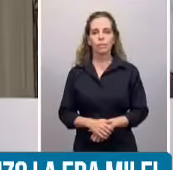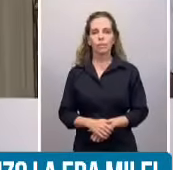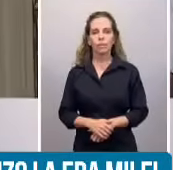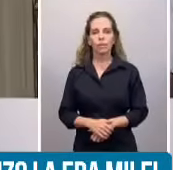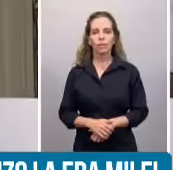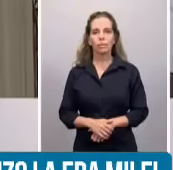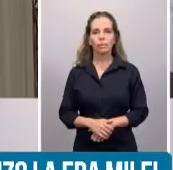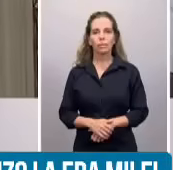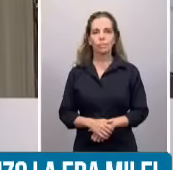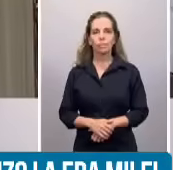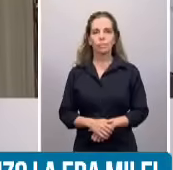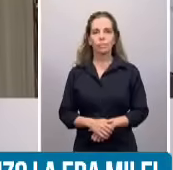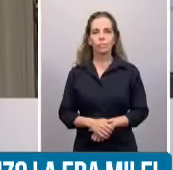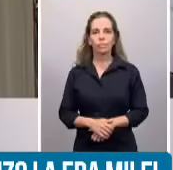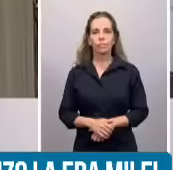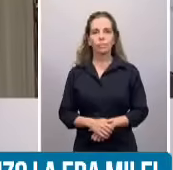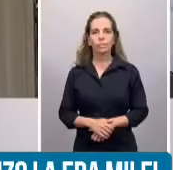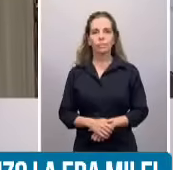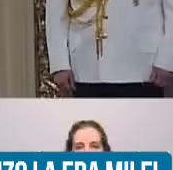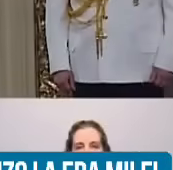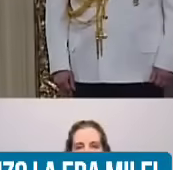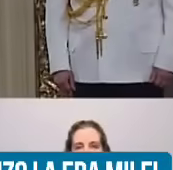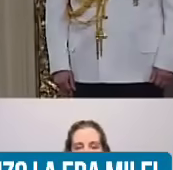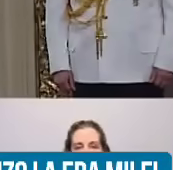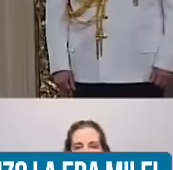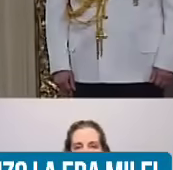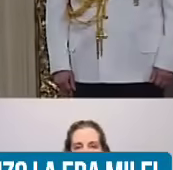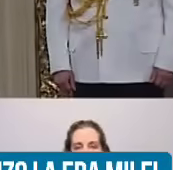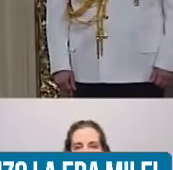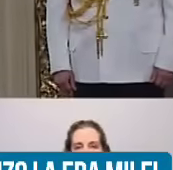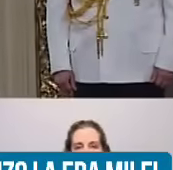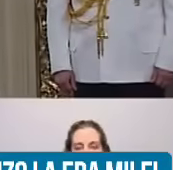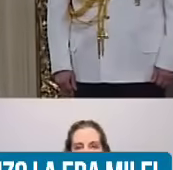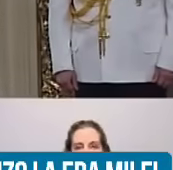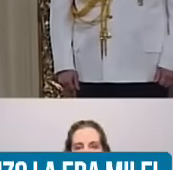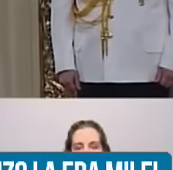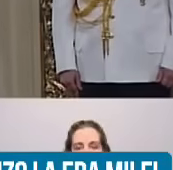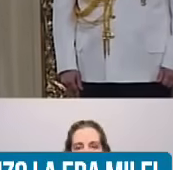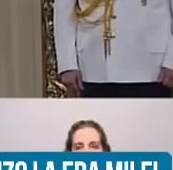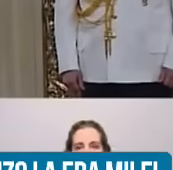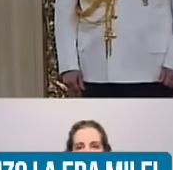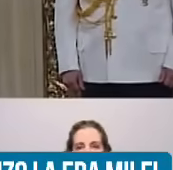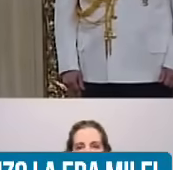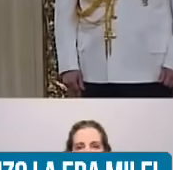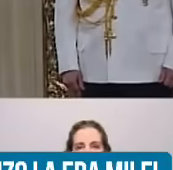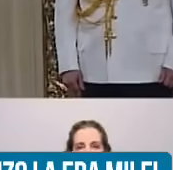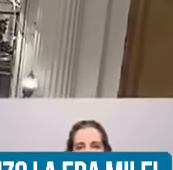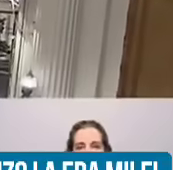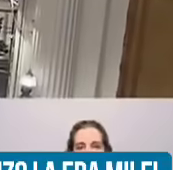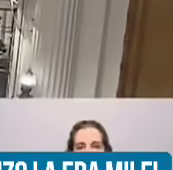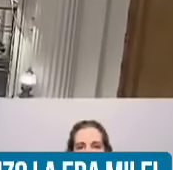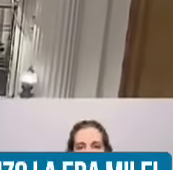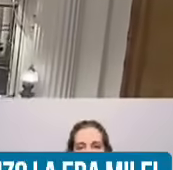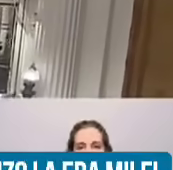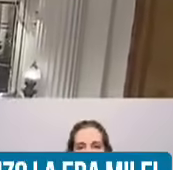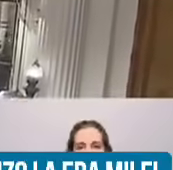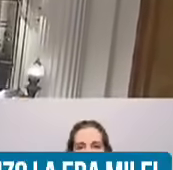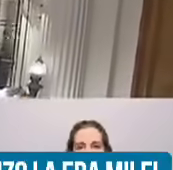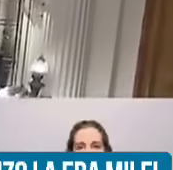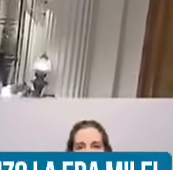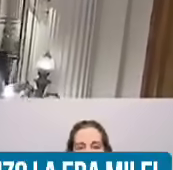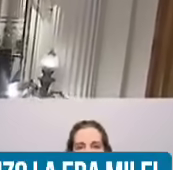sea, en un país que, como la Argentina, sería saludable que lo vinieran a ver sus grandes socios comerciales. Sí. Digo, por